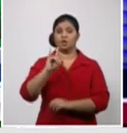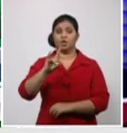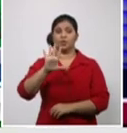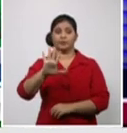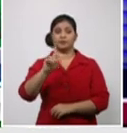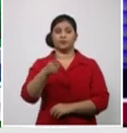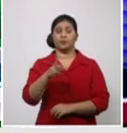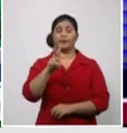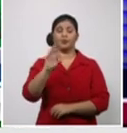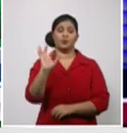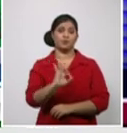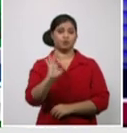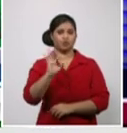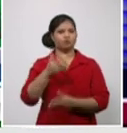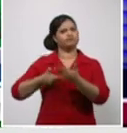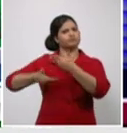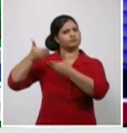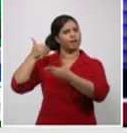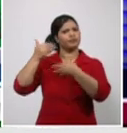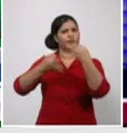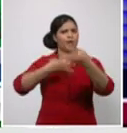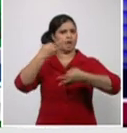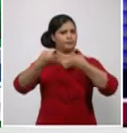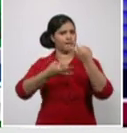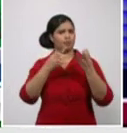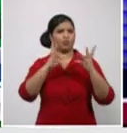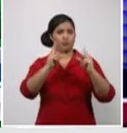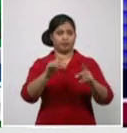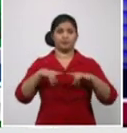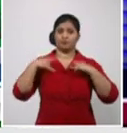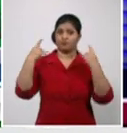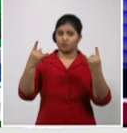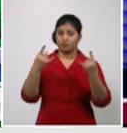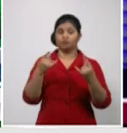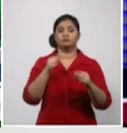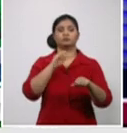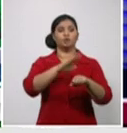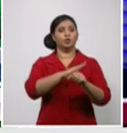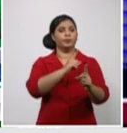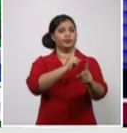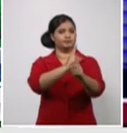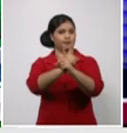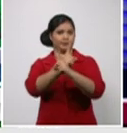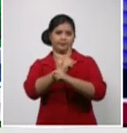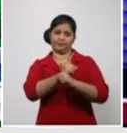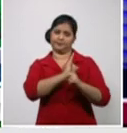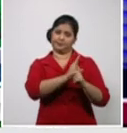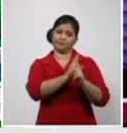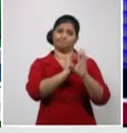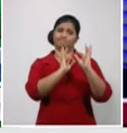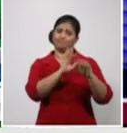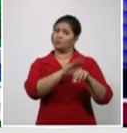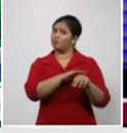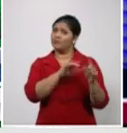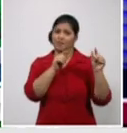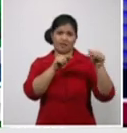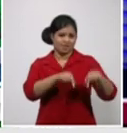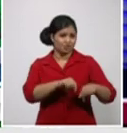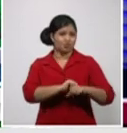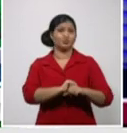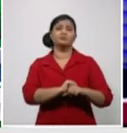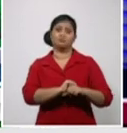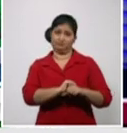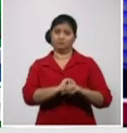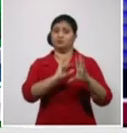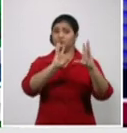cuando hablamos de los fallecidos, contactos de casos confirmados. En el acumulado es el